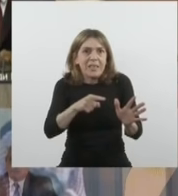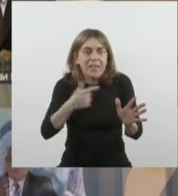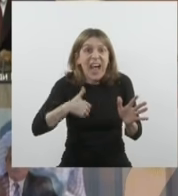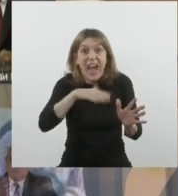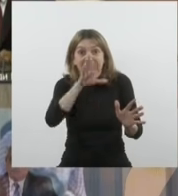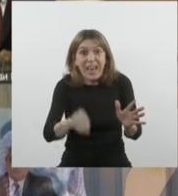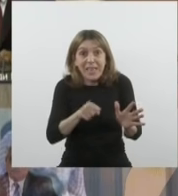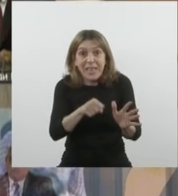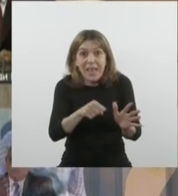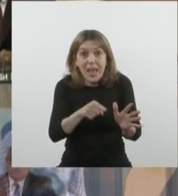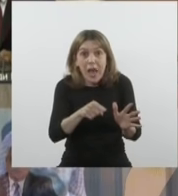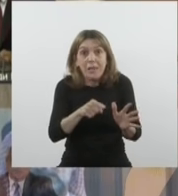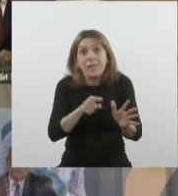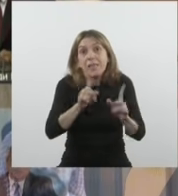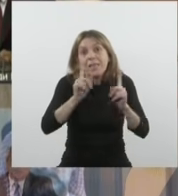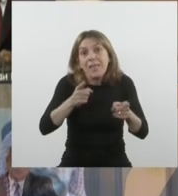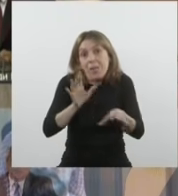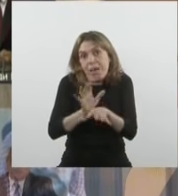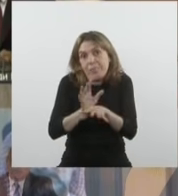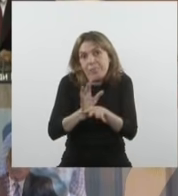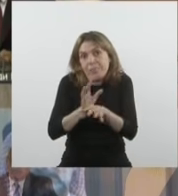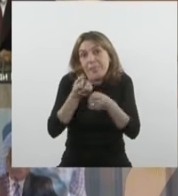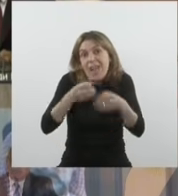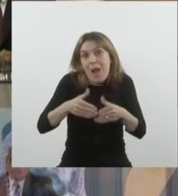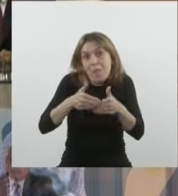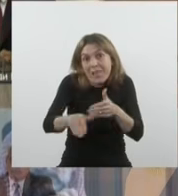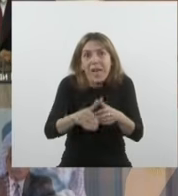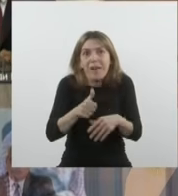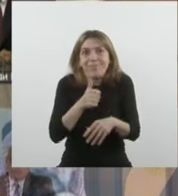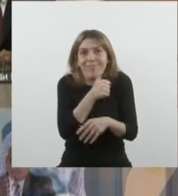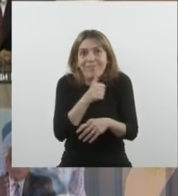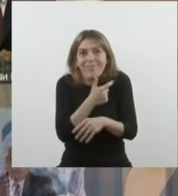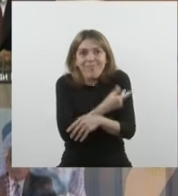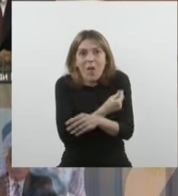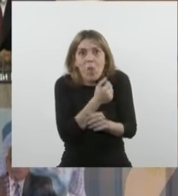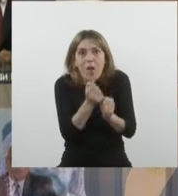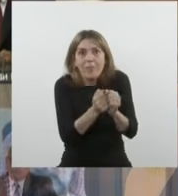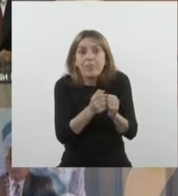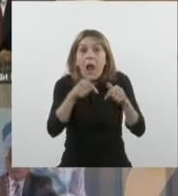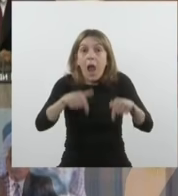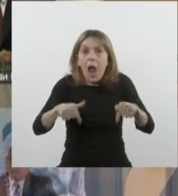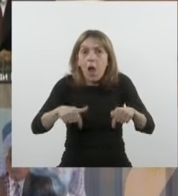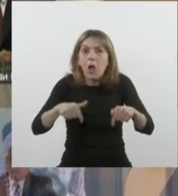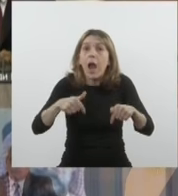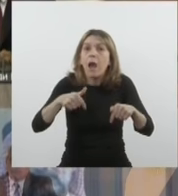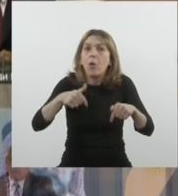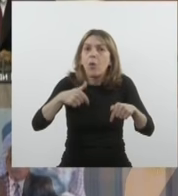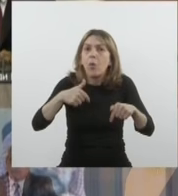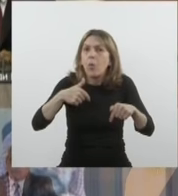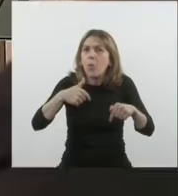y elaborar las soluciones de cézanne temáticamente en nuestro país ahora estamos construyendo